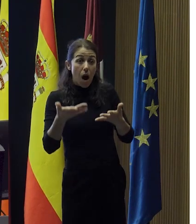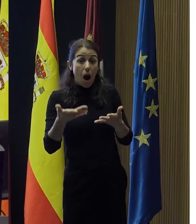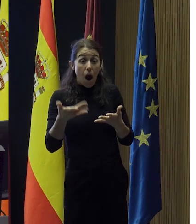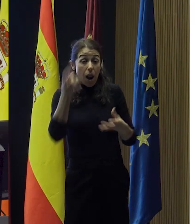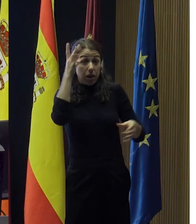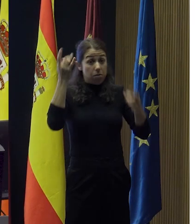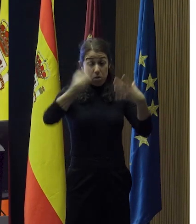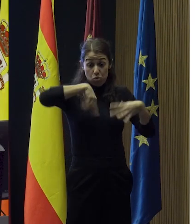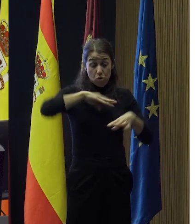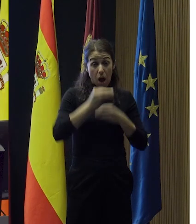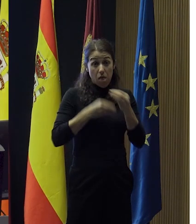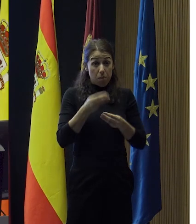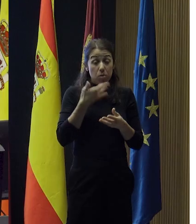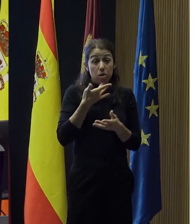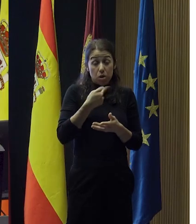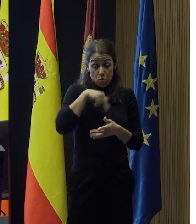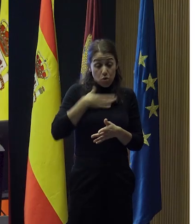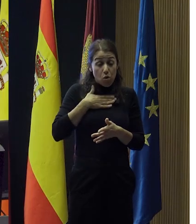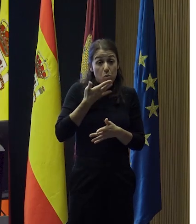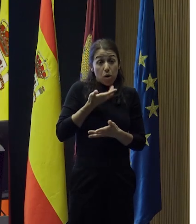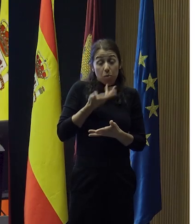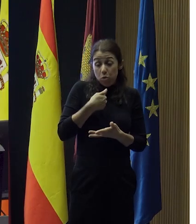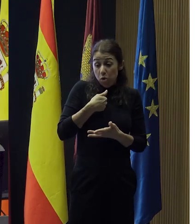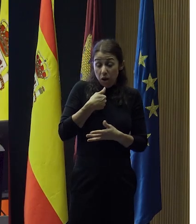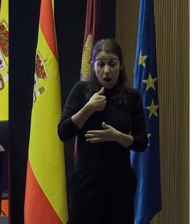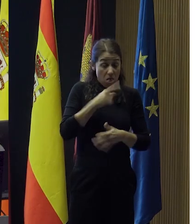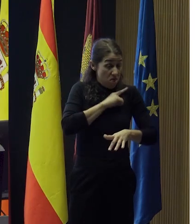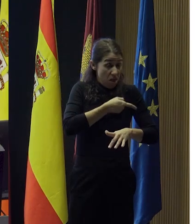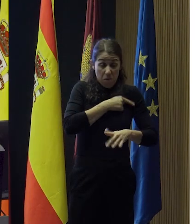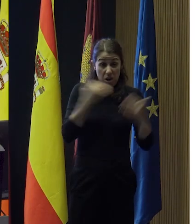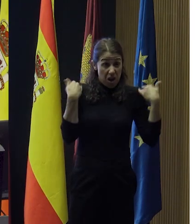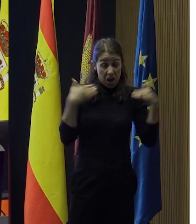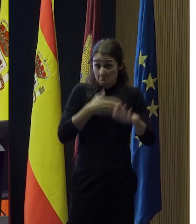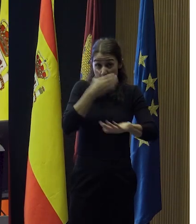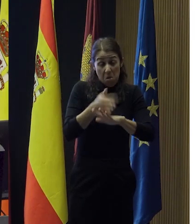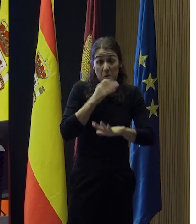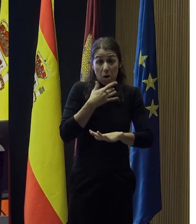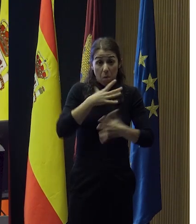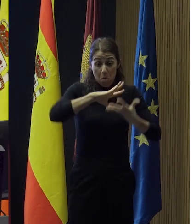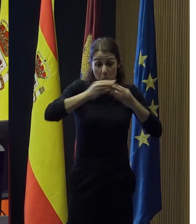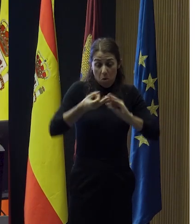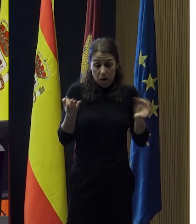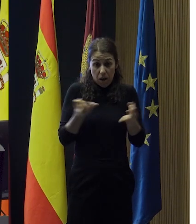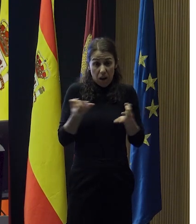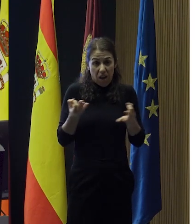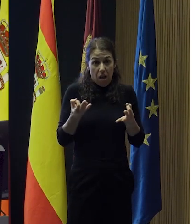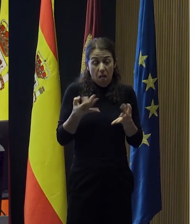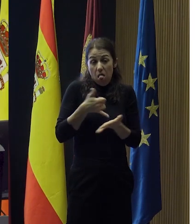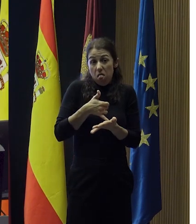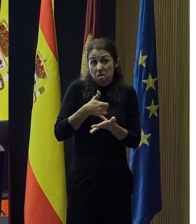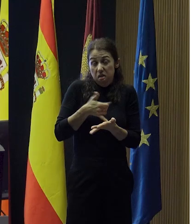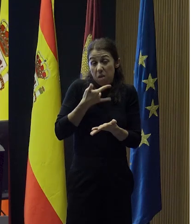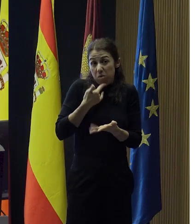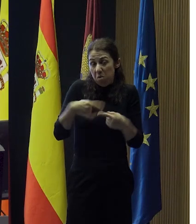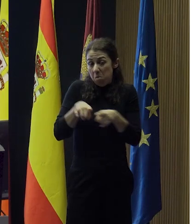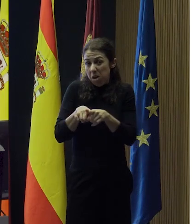hacemos. Si nosotros, por ejemplo, yo que no hago deporte y no voy al gimnasio, pues mis músculos no están ahí como los de,